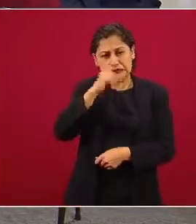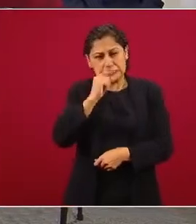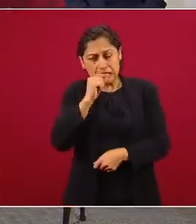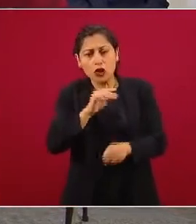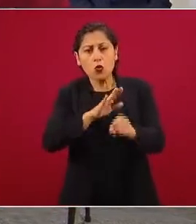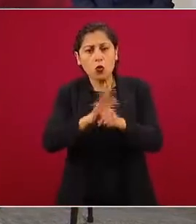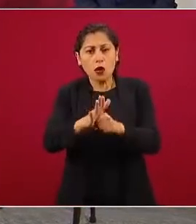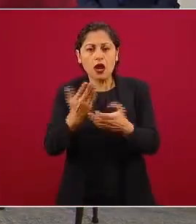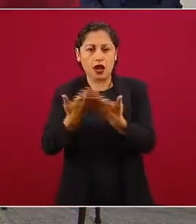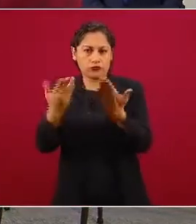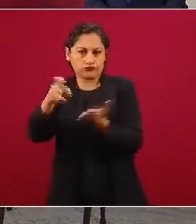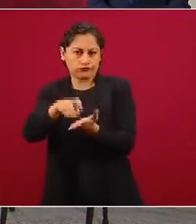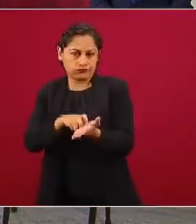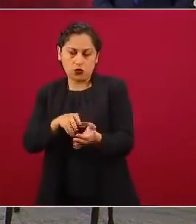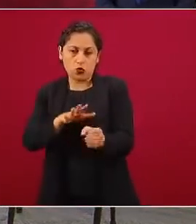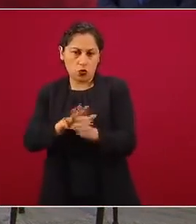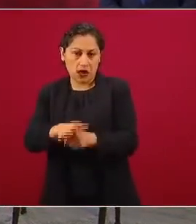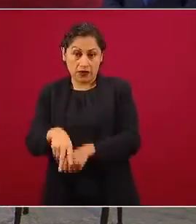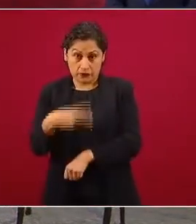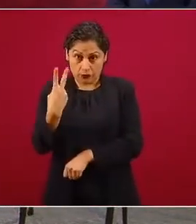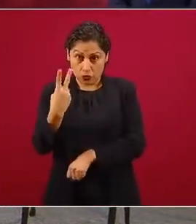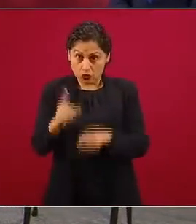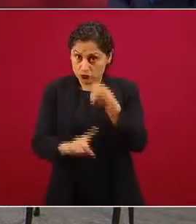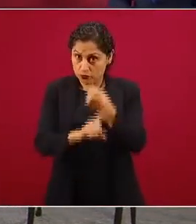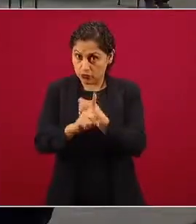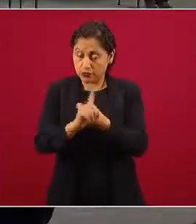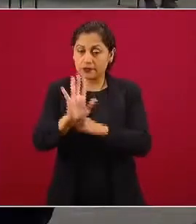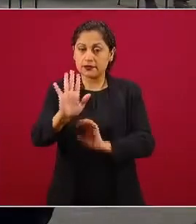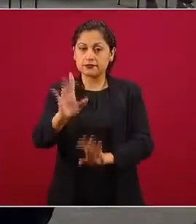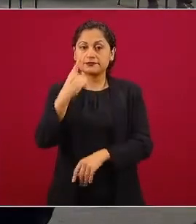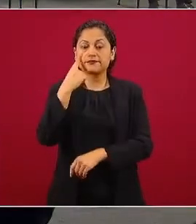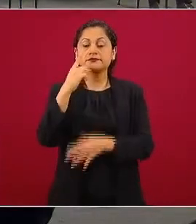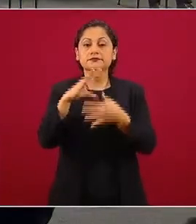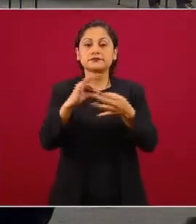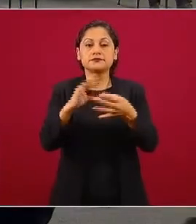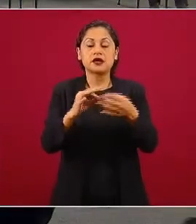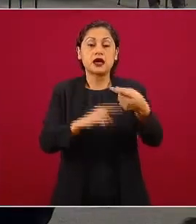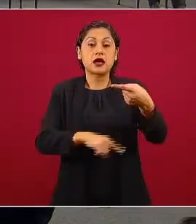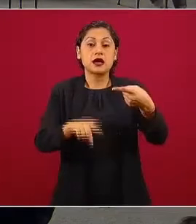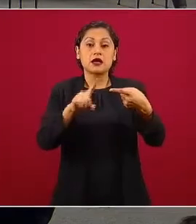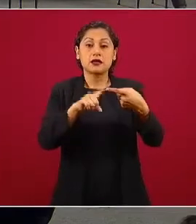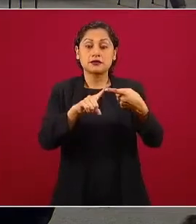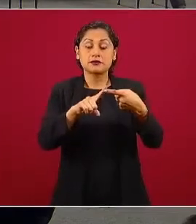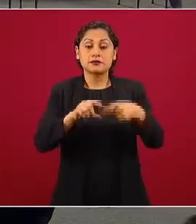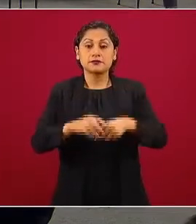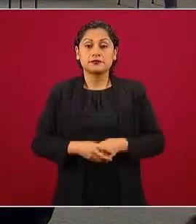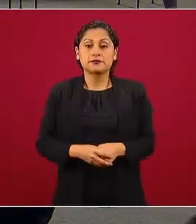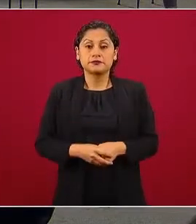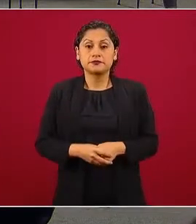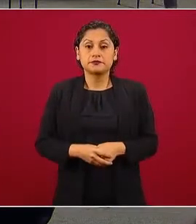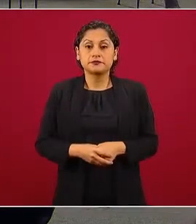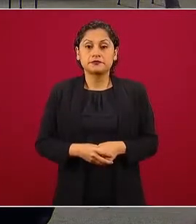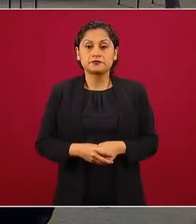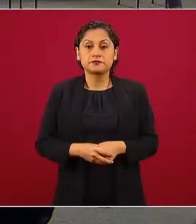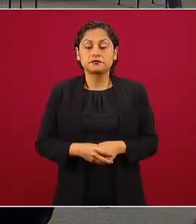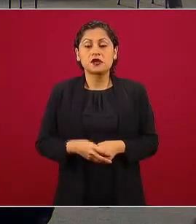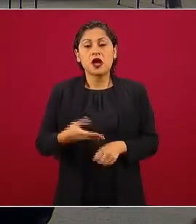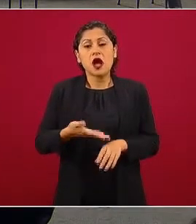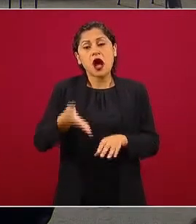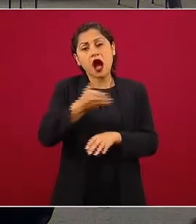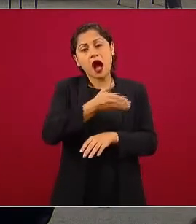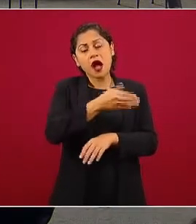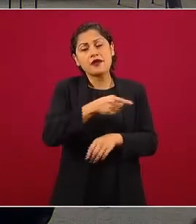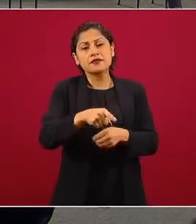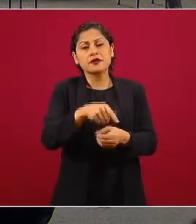dos problemas centrales. El primero es el ahorro y las aportaciones que se estaban